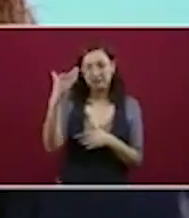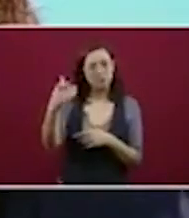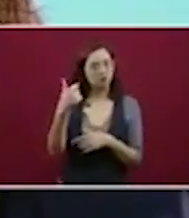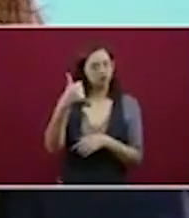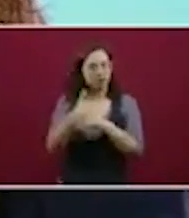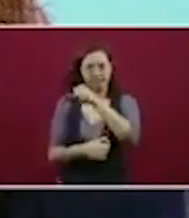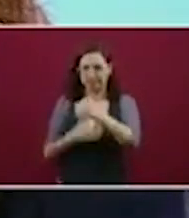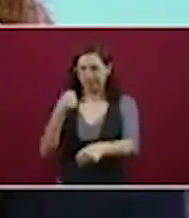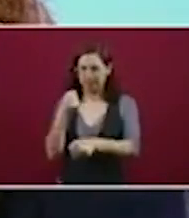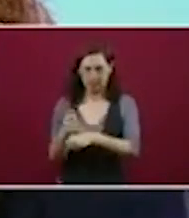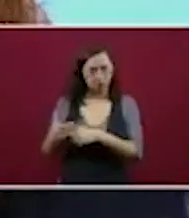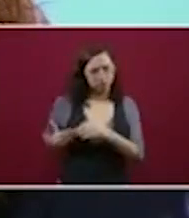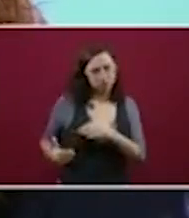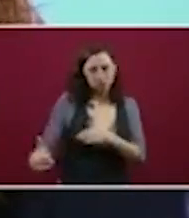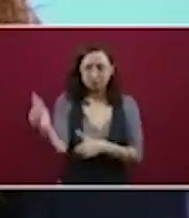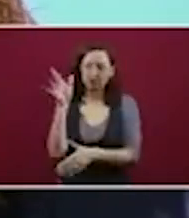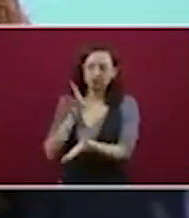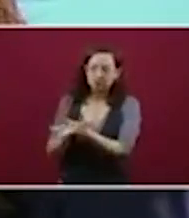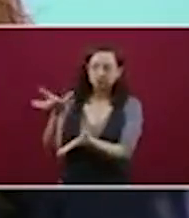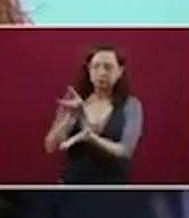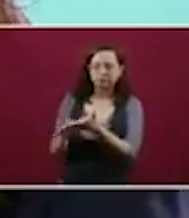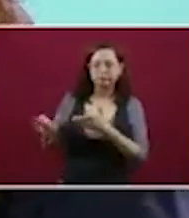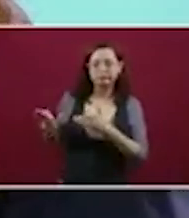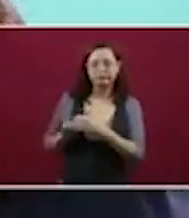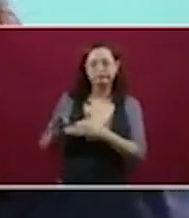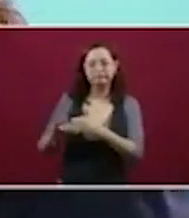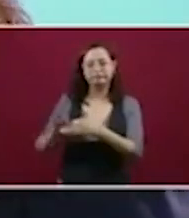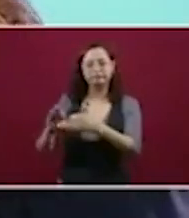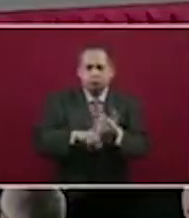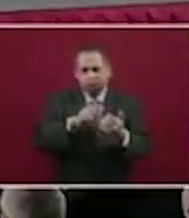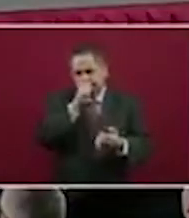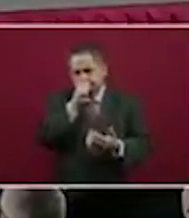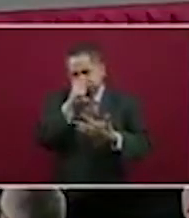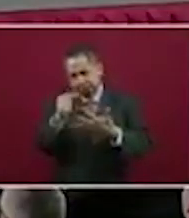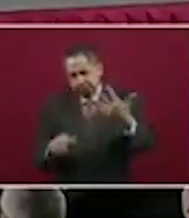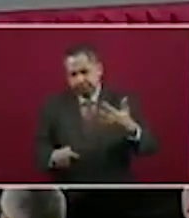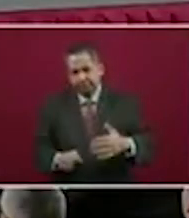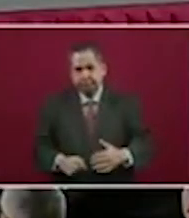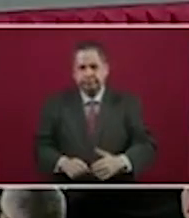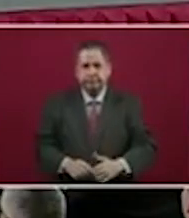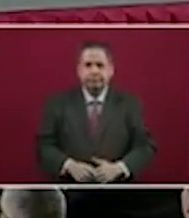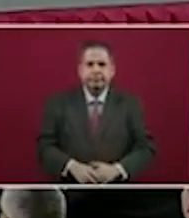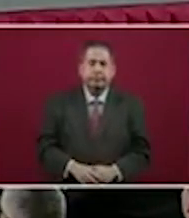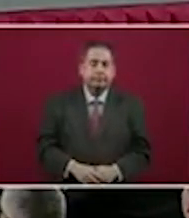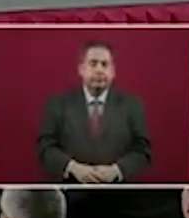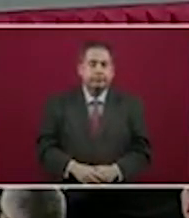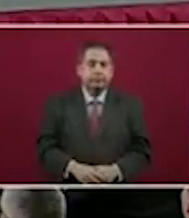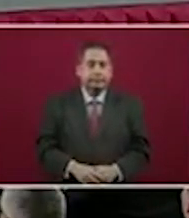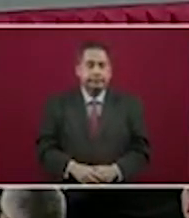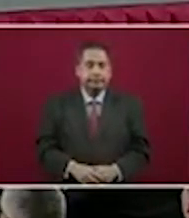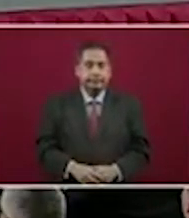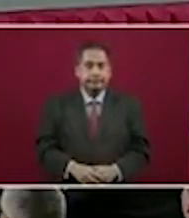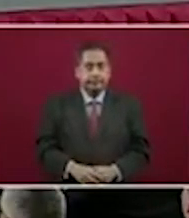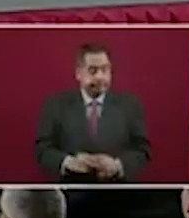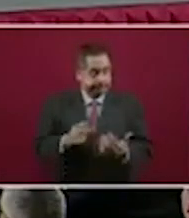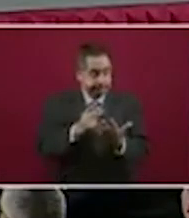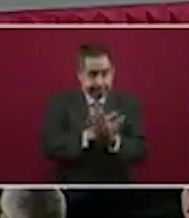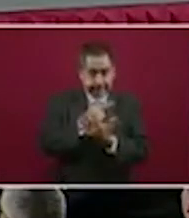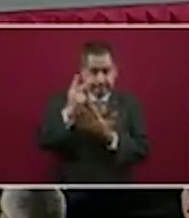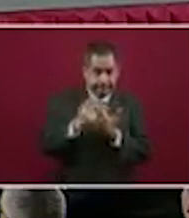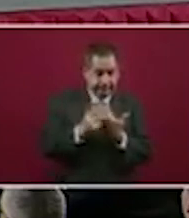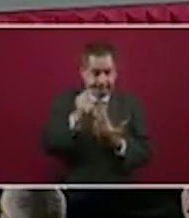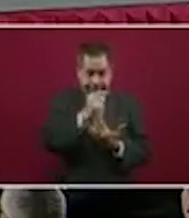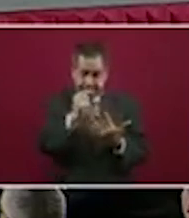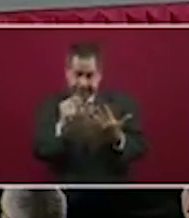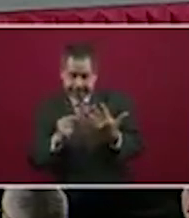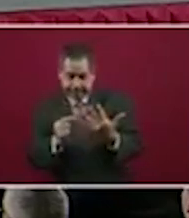Participación Social y Asuntos Religiosos de la Secretaría de Gobernación. Es licenciada en Derecho por el ITAM y cuenta con una maestría en Administración